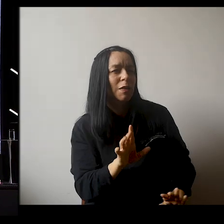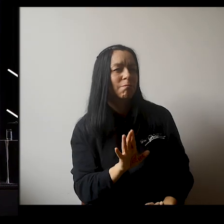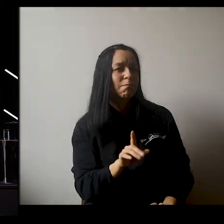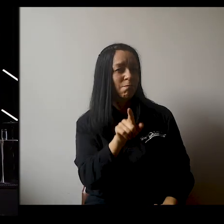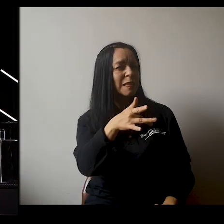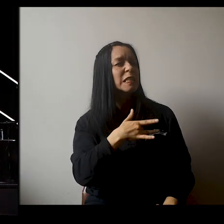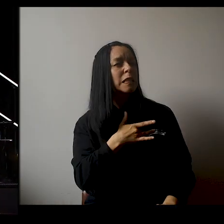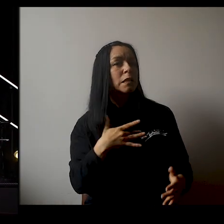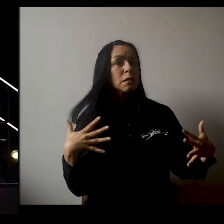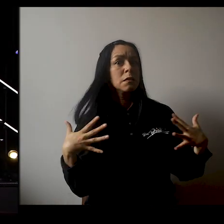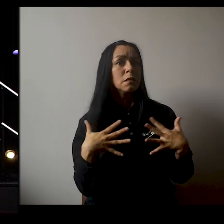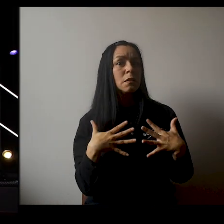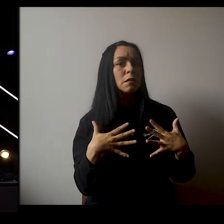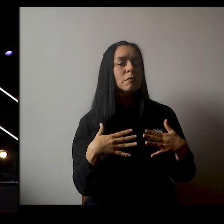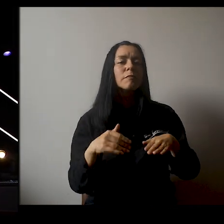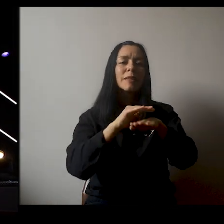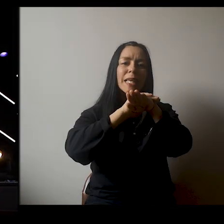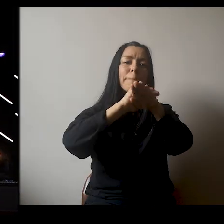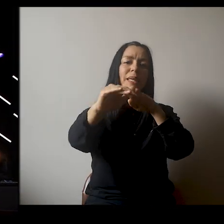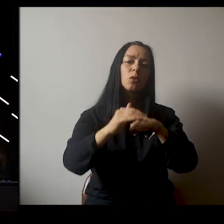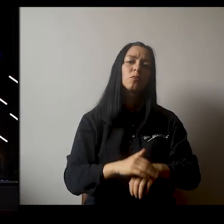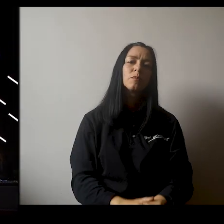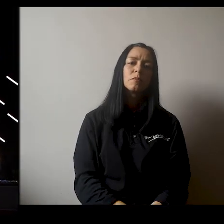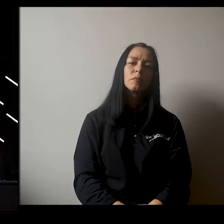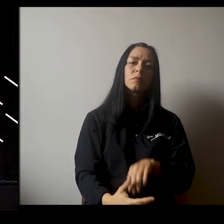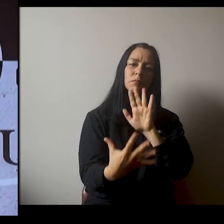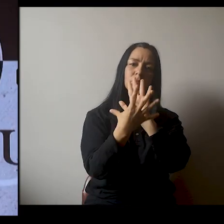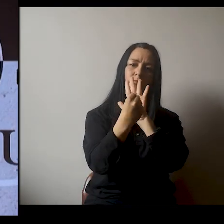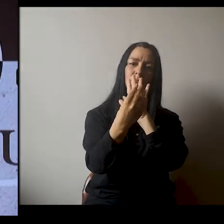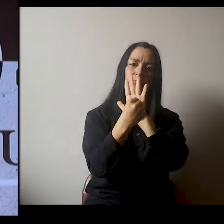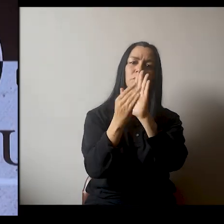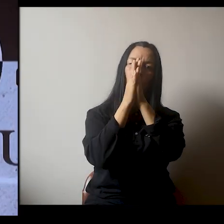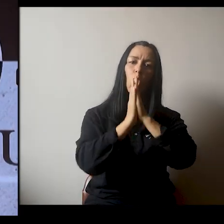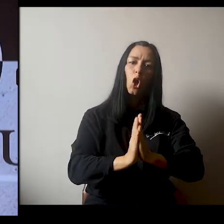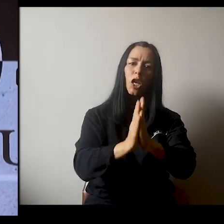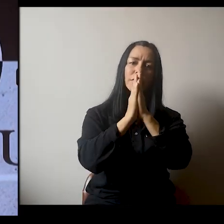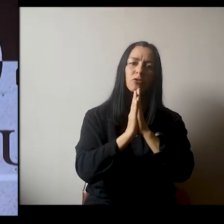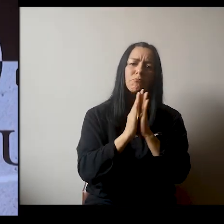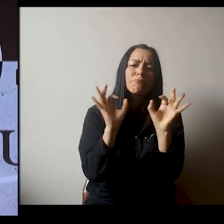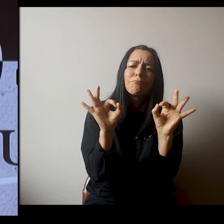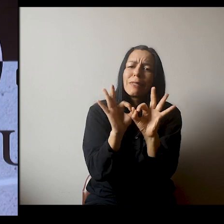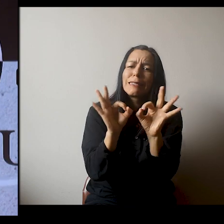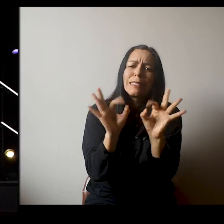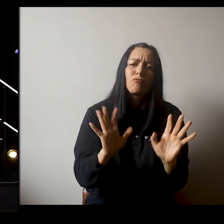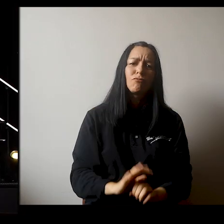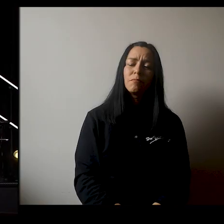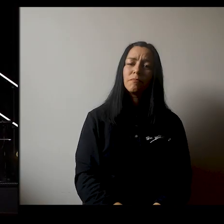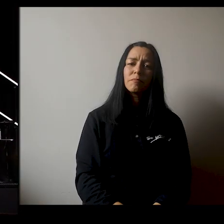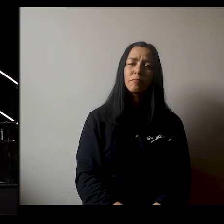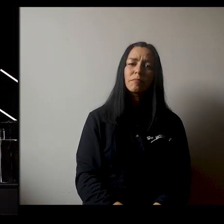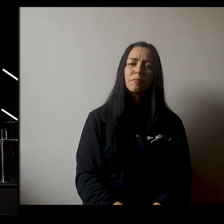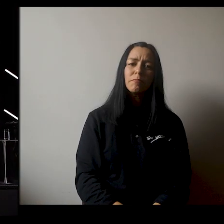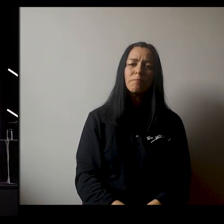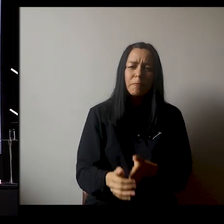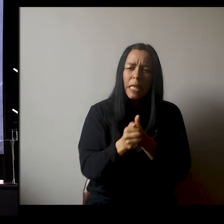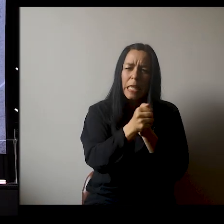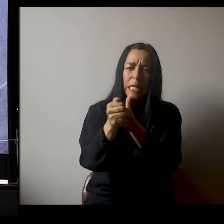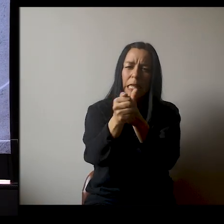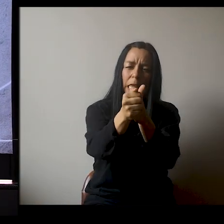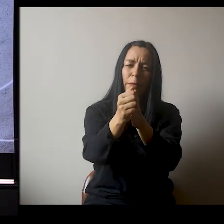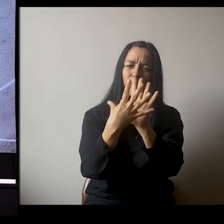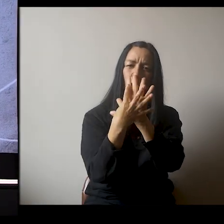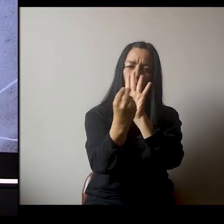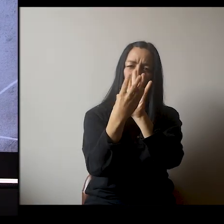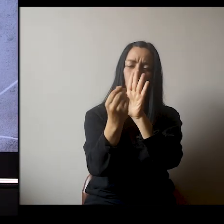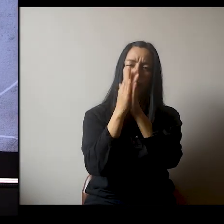usted tiene temor en este momento, yo le invito que reciba a Jesús. Es una oración muy sencilla.